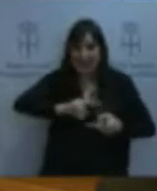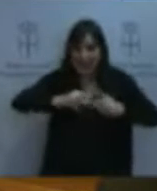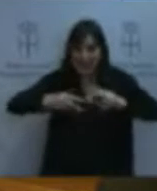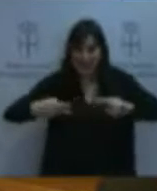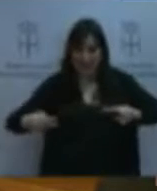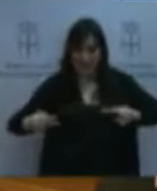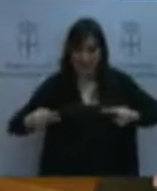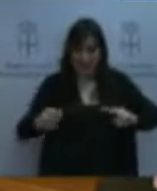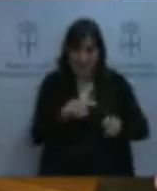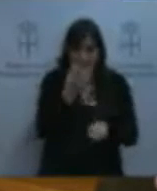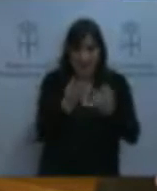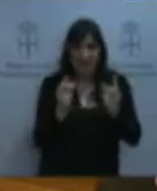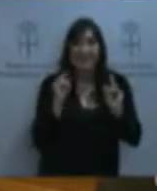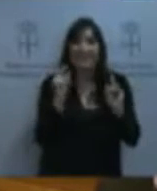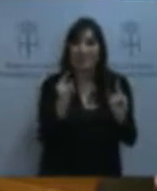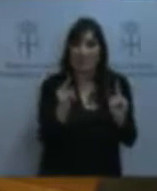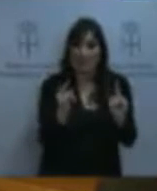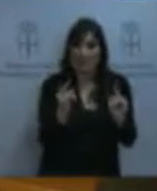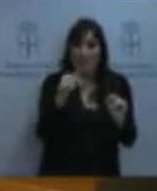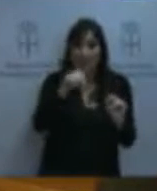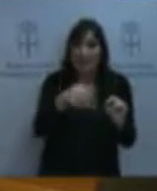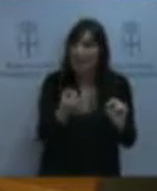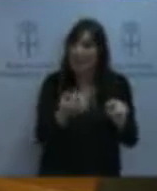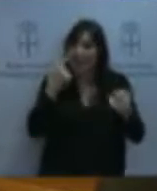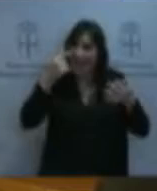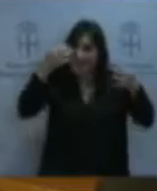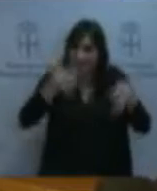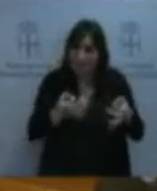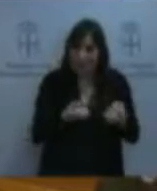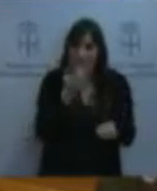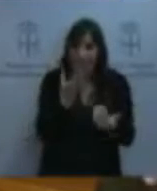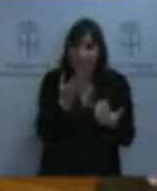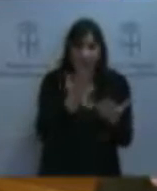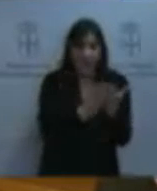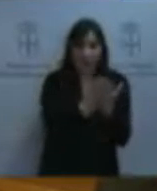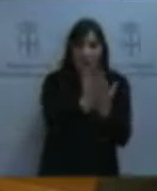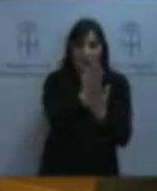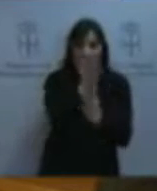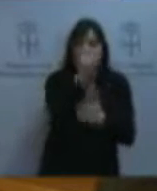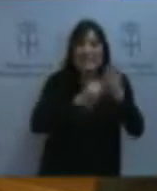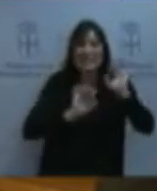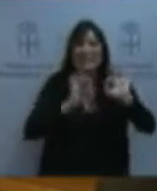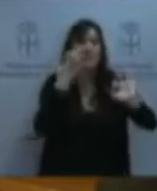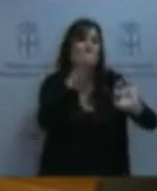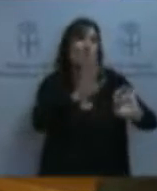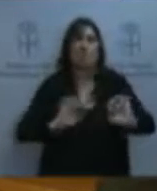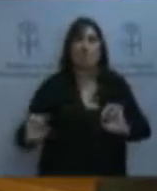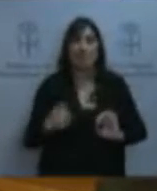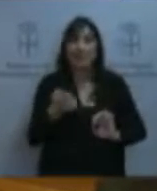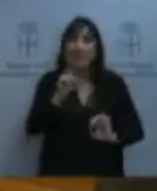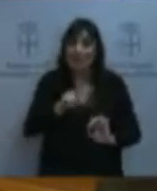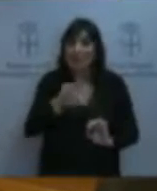la permanencia de la vegetación más singular de nuestro territorio. Custodiamos también la diversidad genética, por tanto, también de